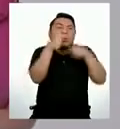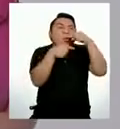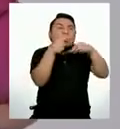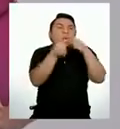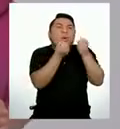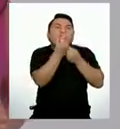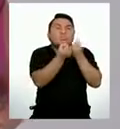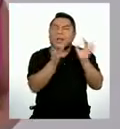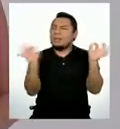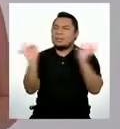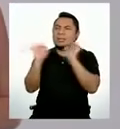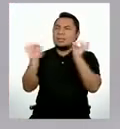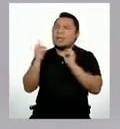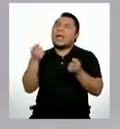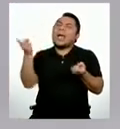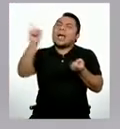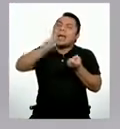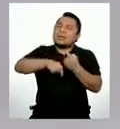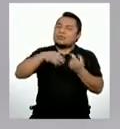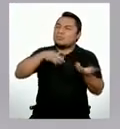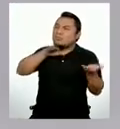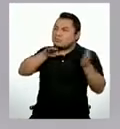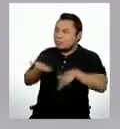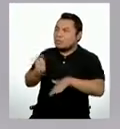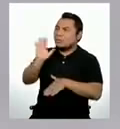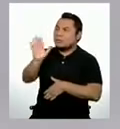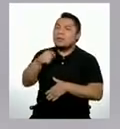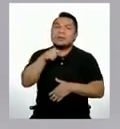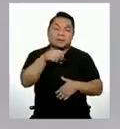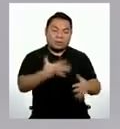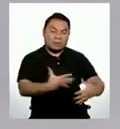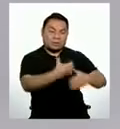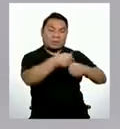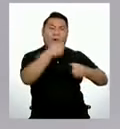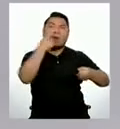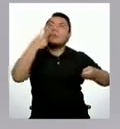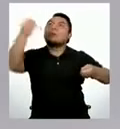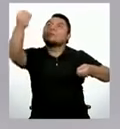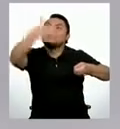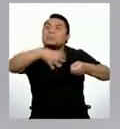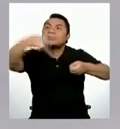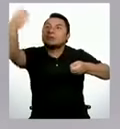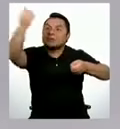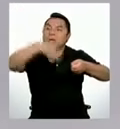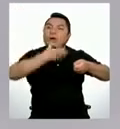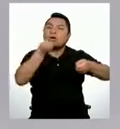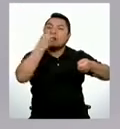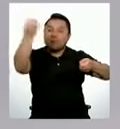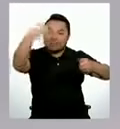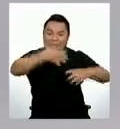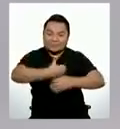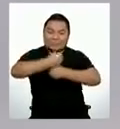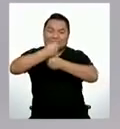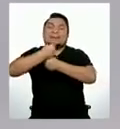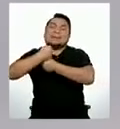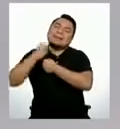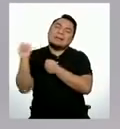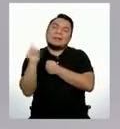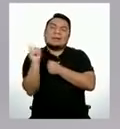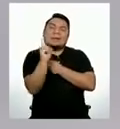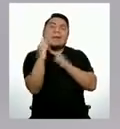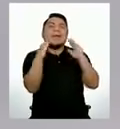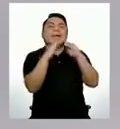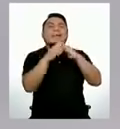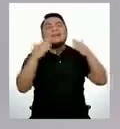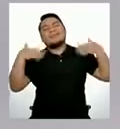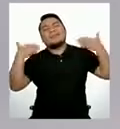este lugar hasta que yo muera. El hombre terminó de llenar su bolso y volvió a su casa alegre y